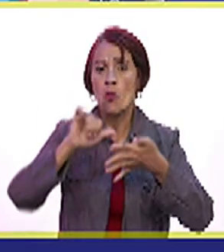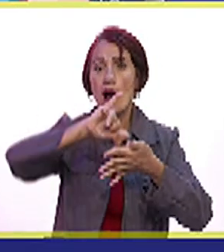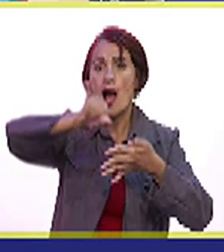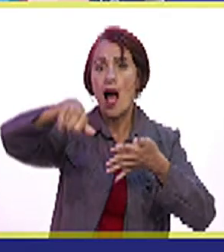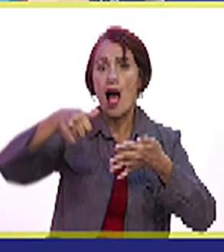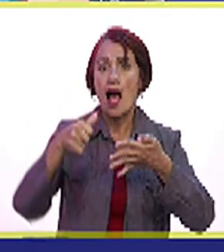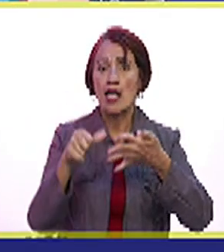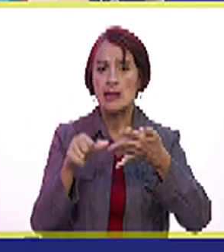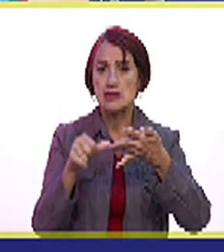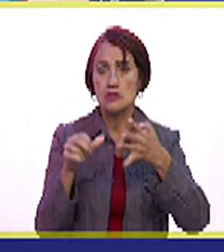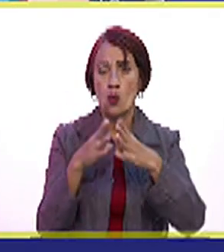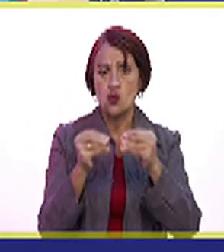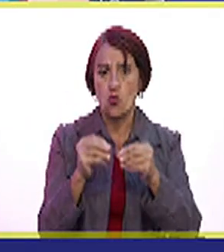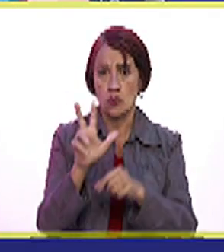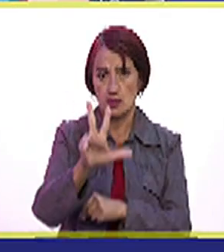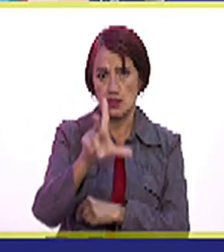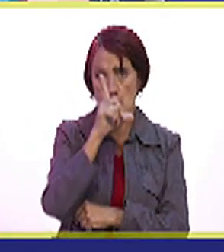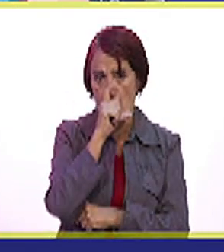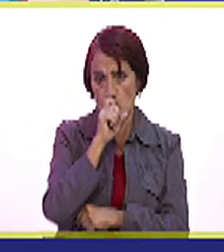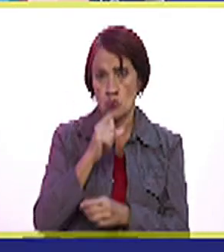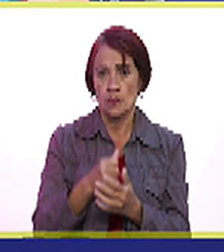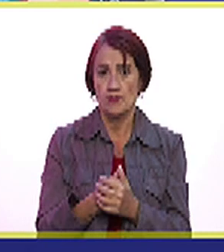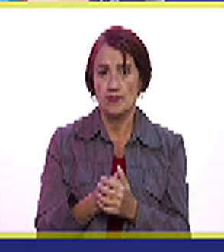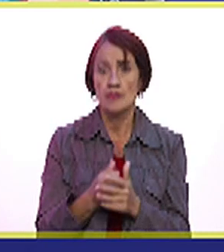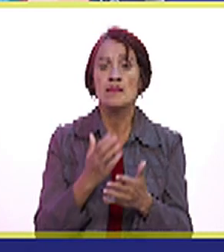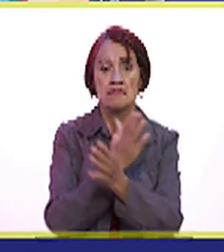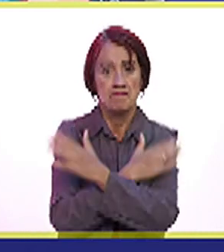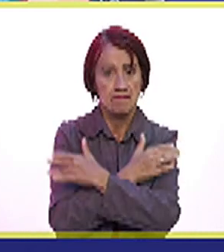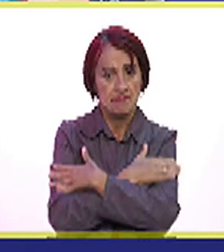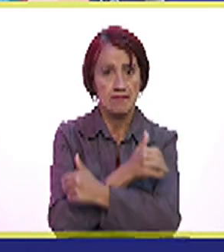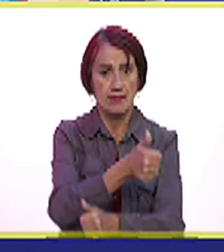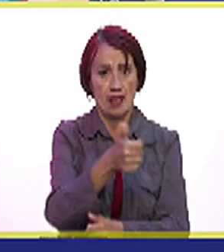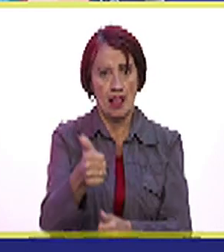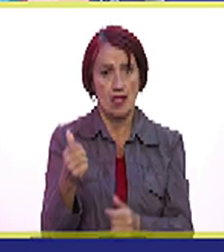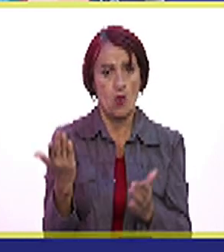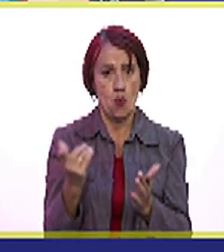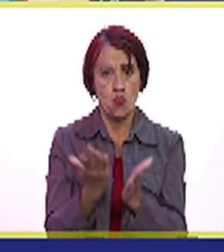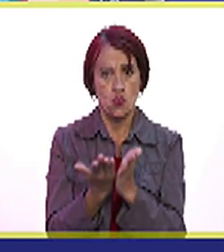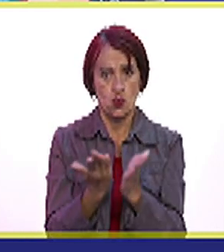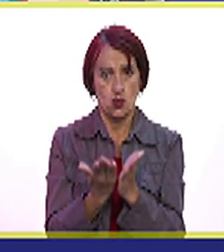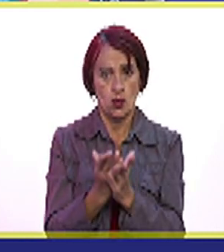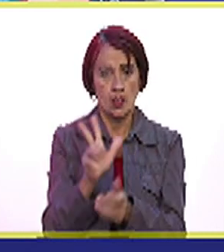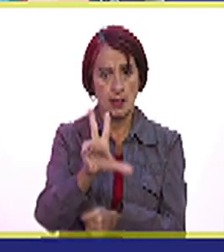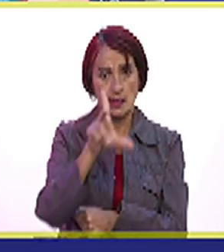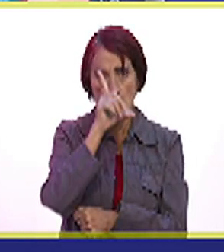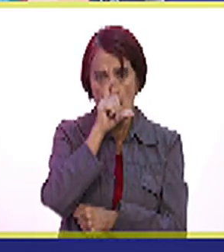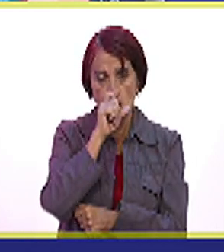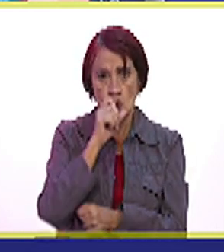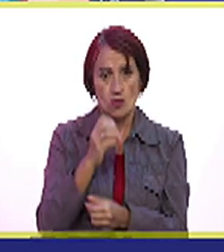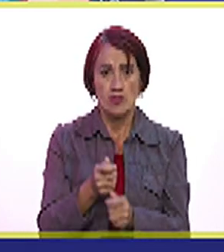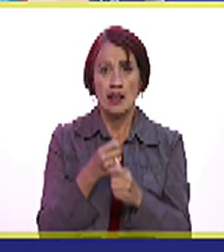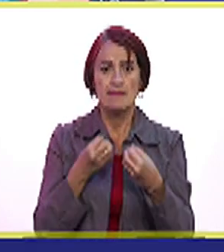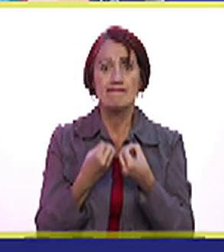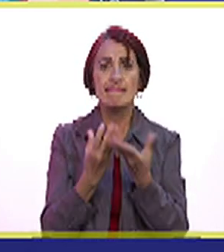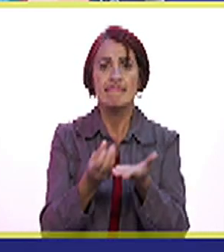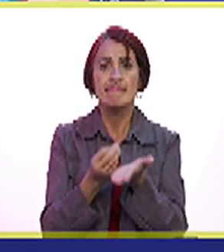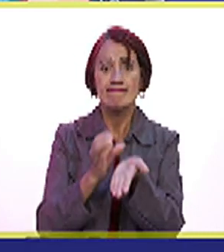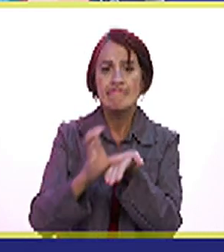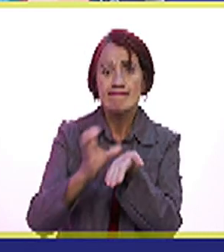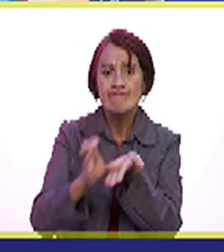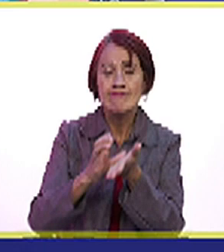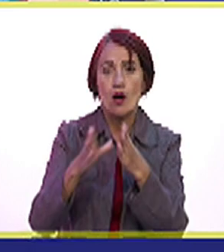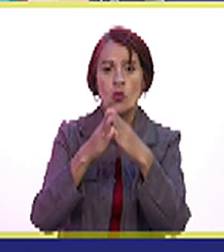de tercer año, que también debo felicitar a cada uno de esos estudiantes de tercer año porque están entregando todas las actividades que se le ha